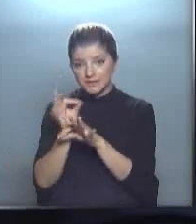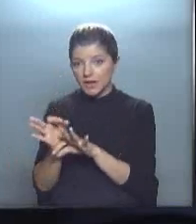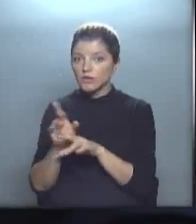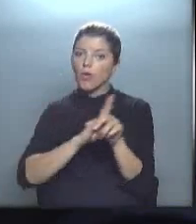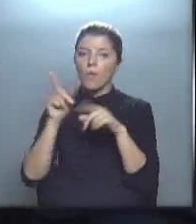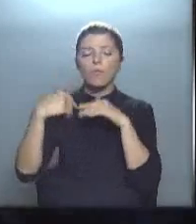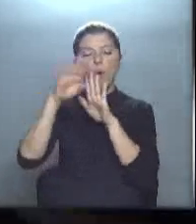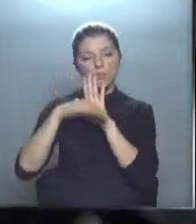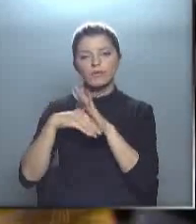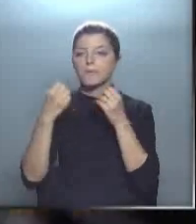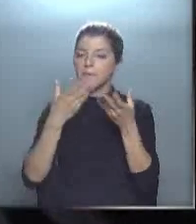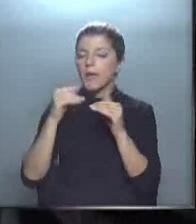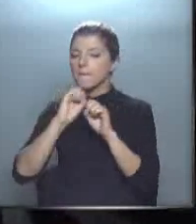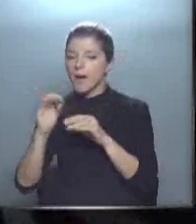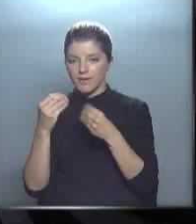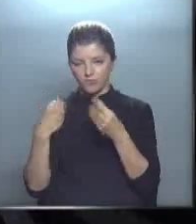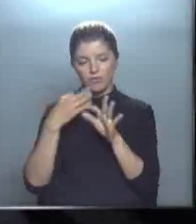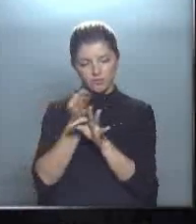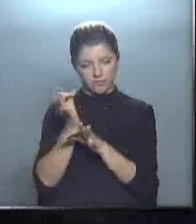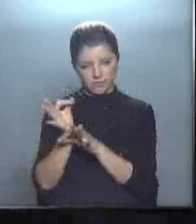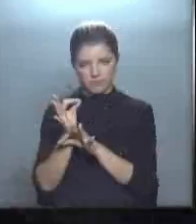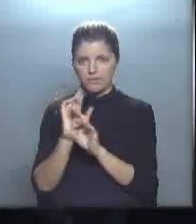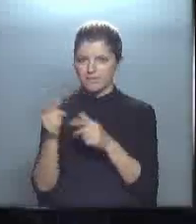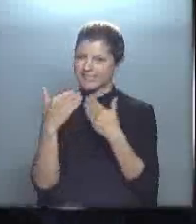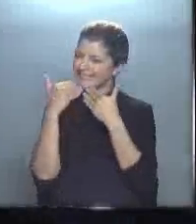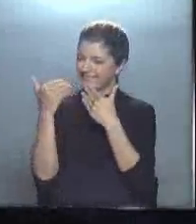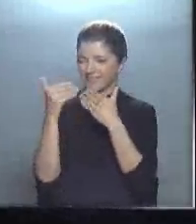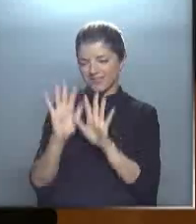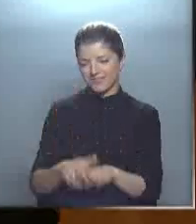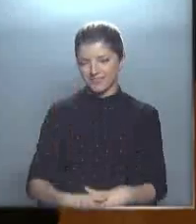bien, un aplauso. Muy bien. ¡Bravo! Gracias.